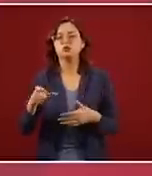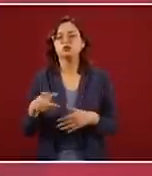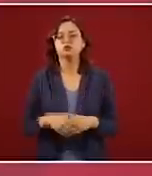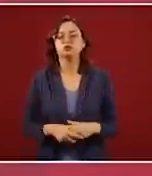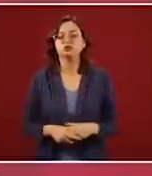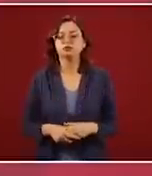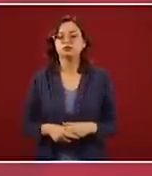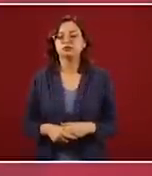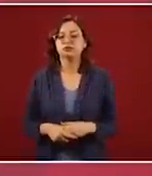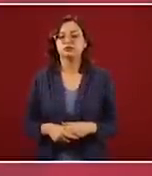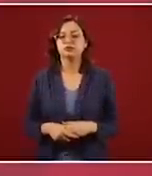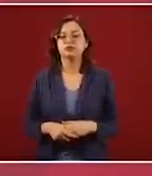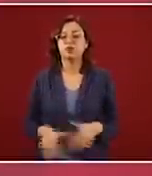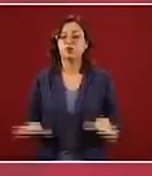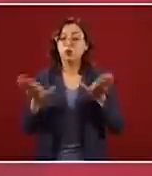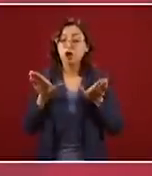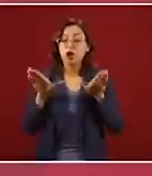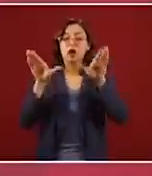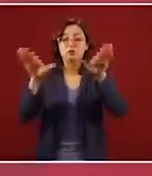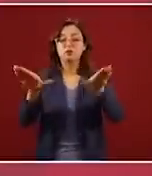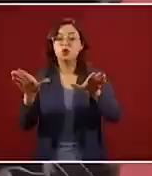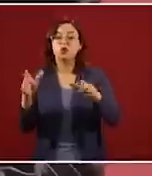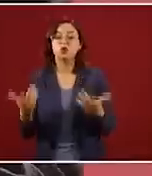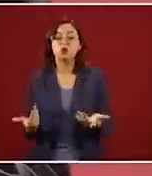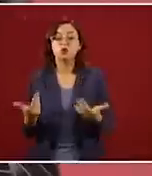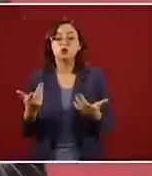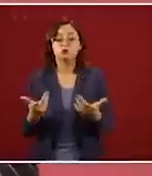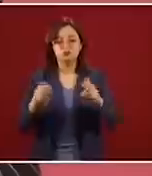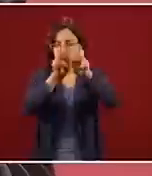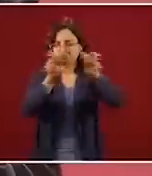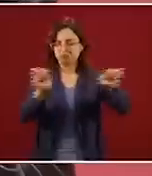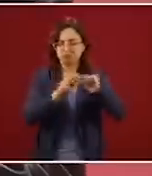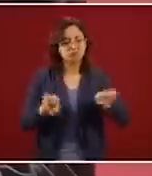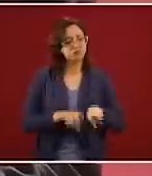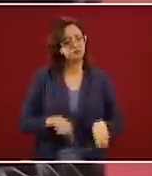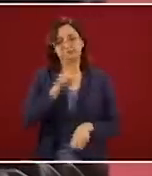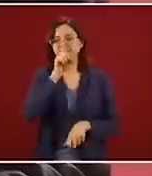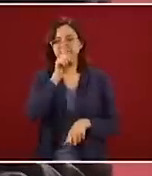avión hecho a la medida, no de serie.